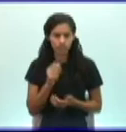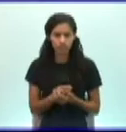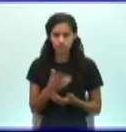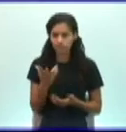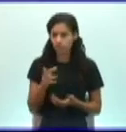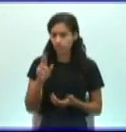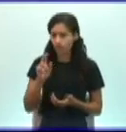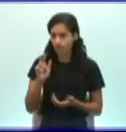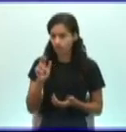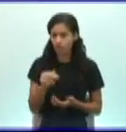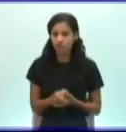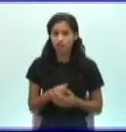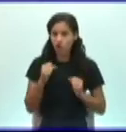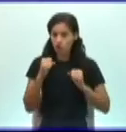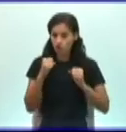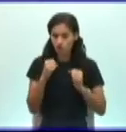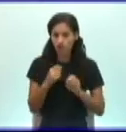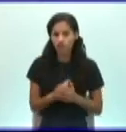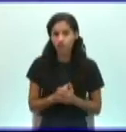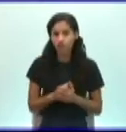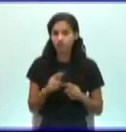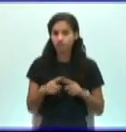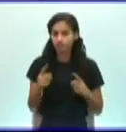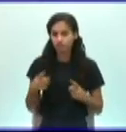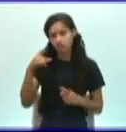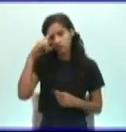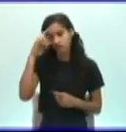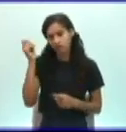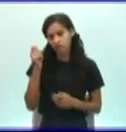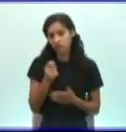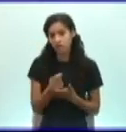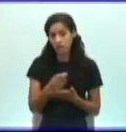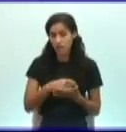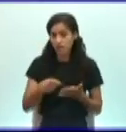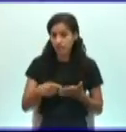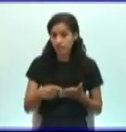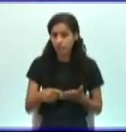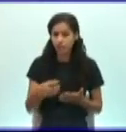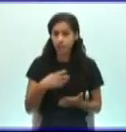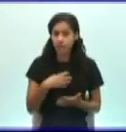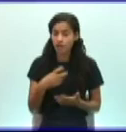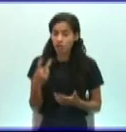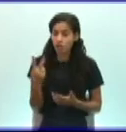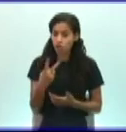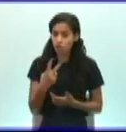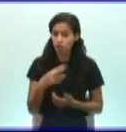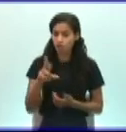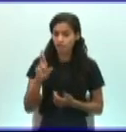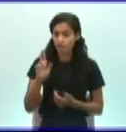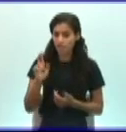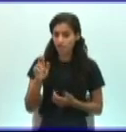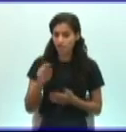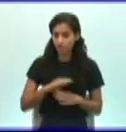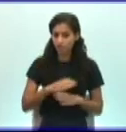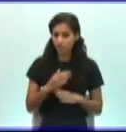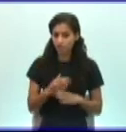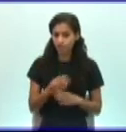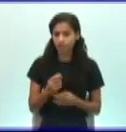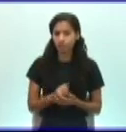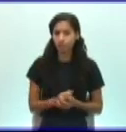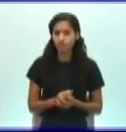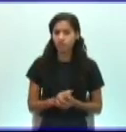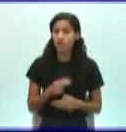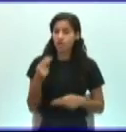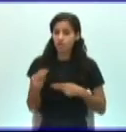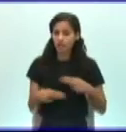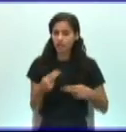rrr, fuerte. Claro, porque en su escritura hay dos letras R seguidas, lo que